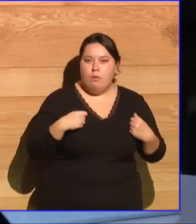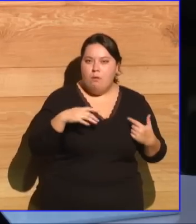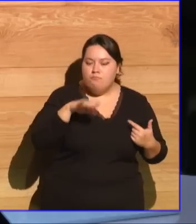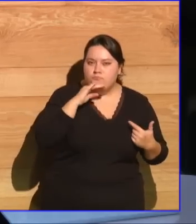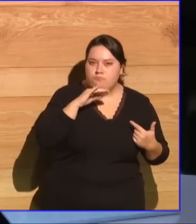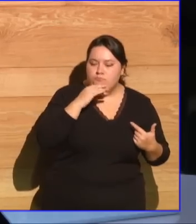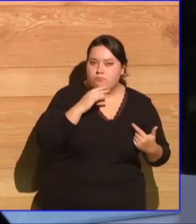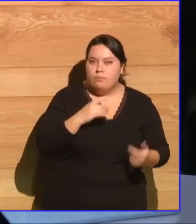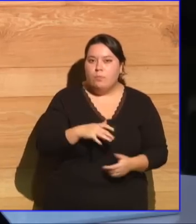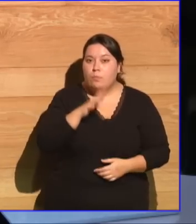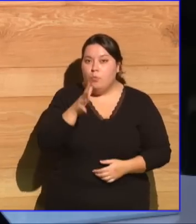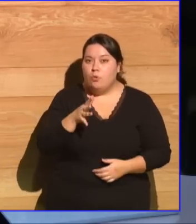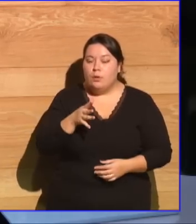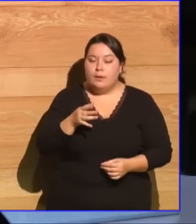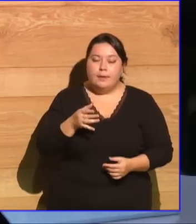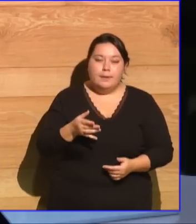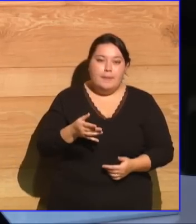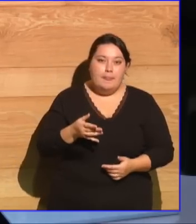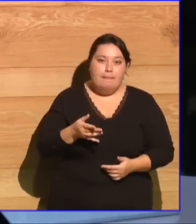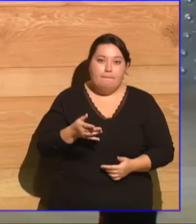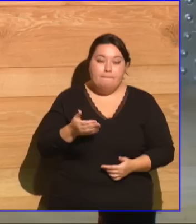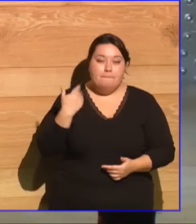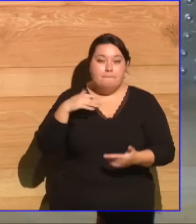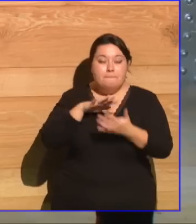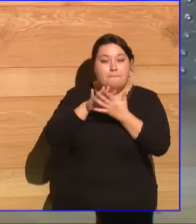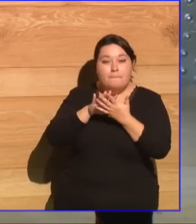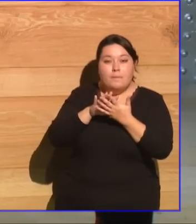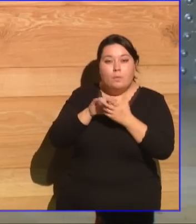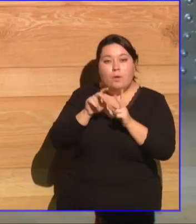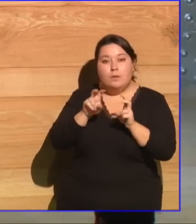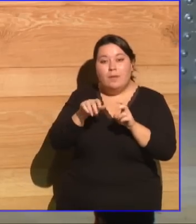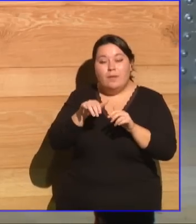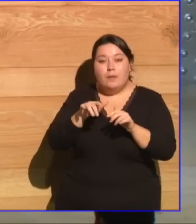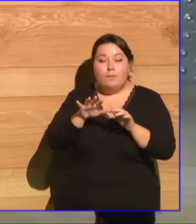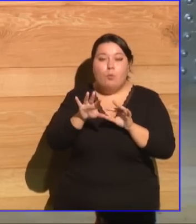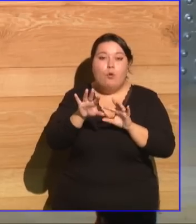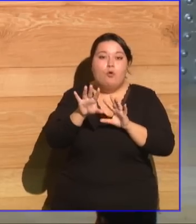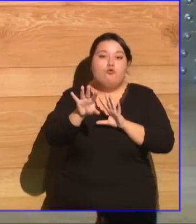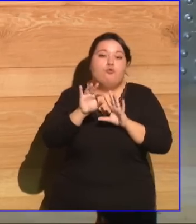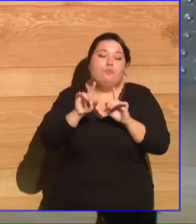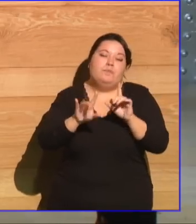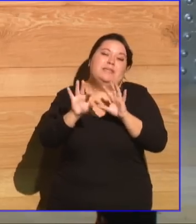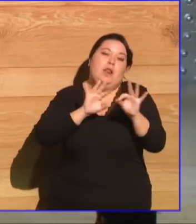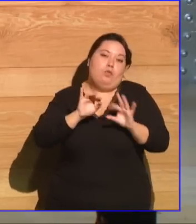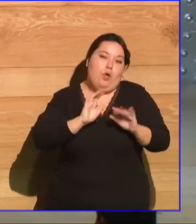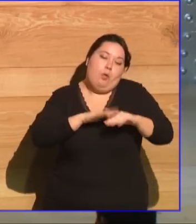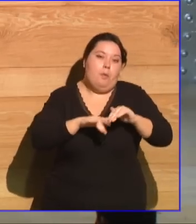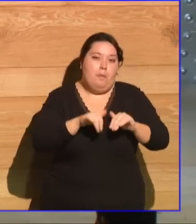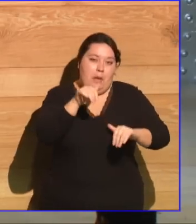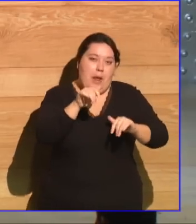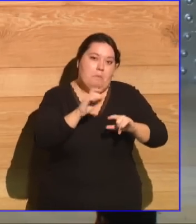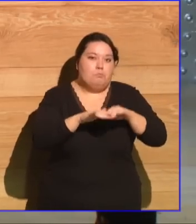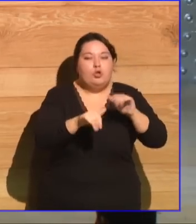cabreado porque tuvo una miríada, como dijimos el otro día, de nominaciones, ningún Oscar, pero es que además él no fue personalmente nominado. Es